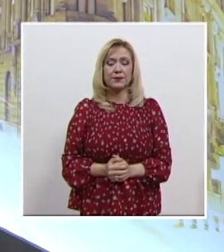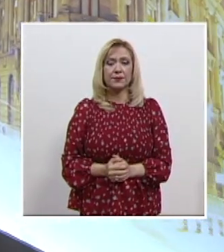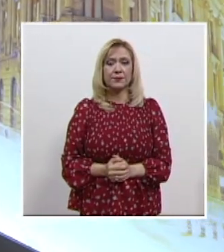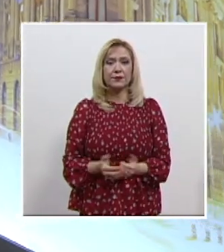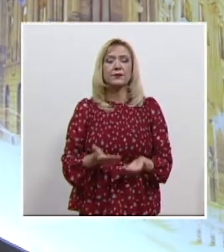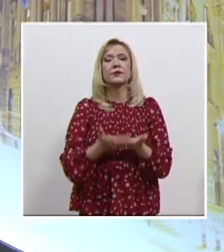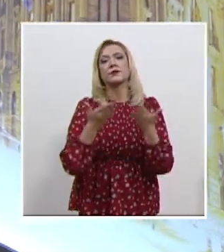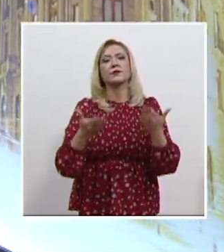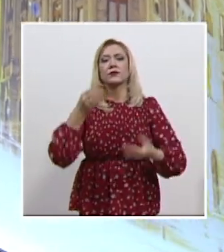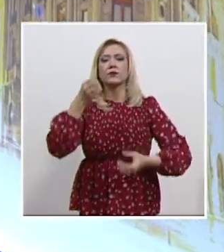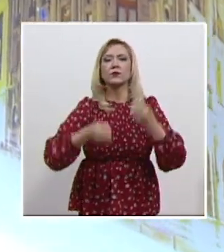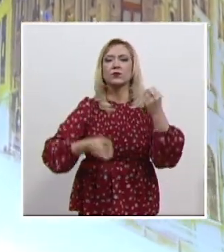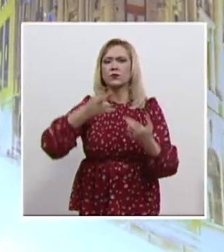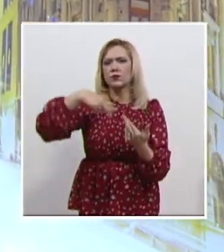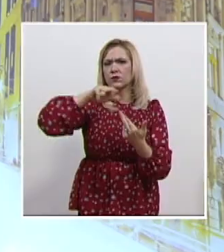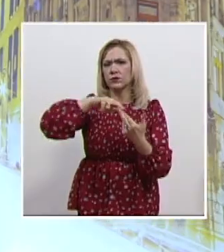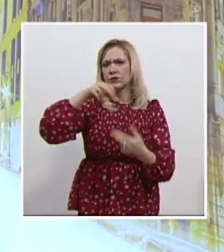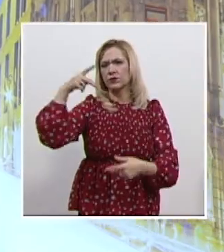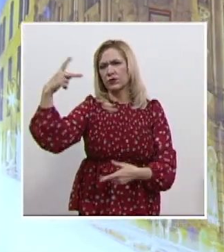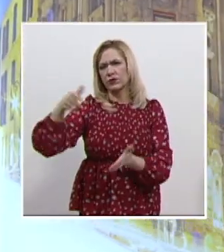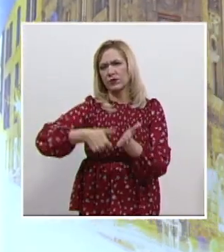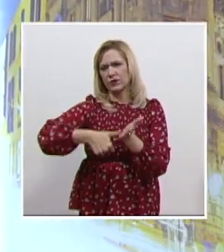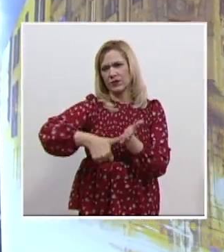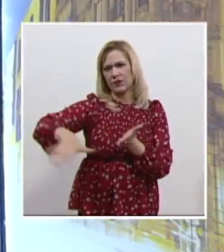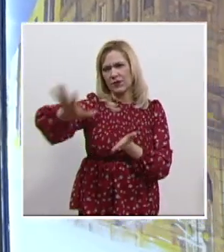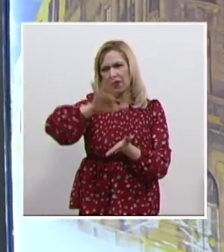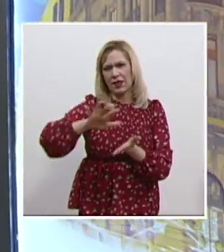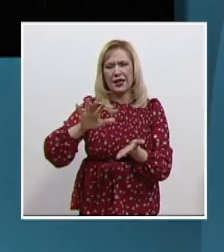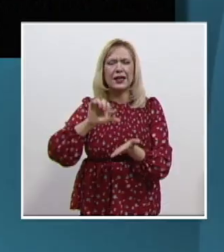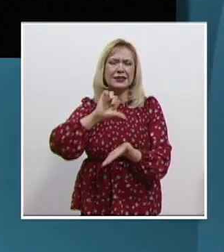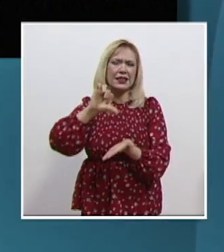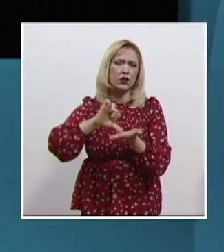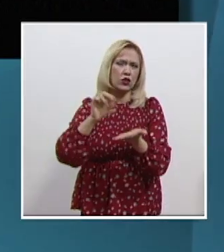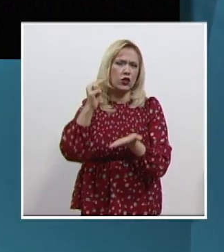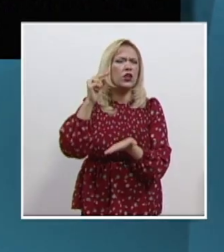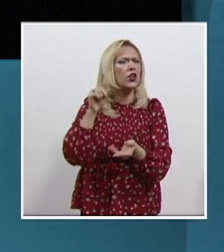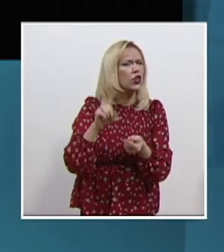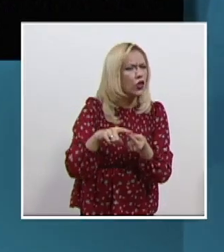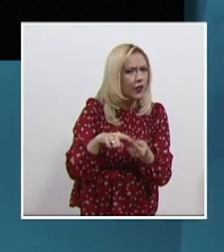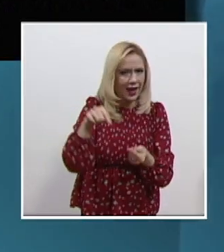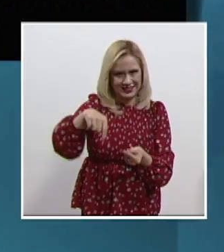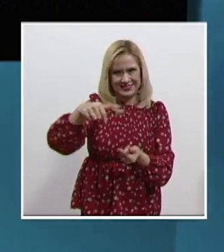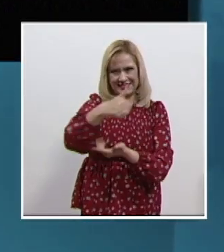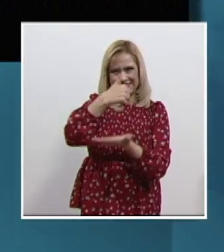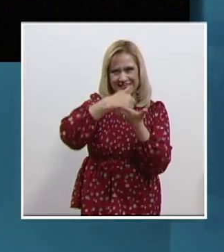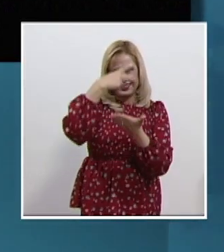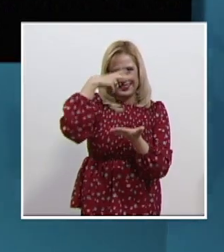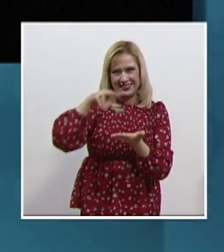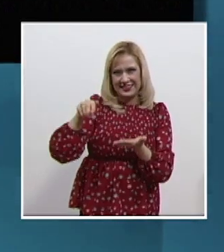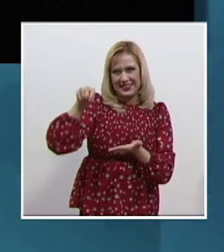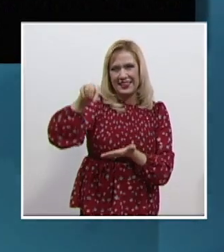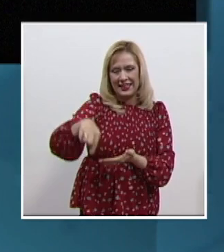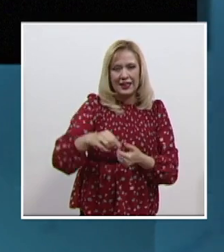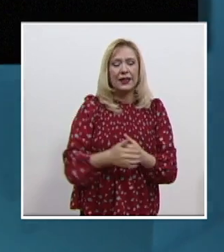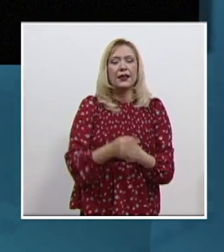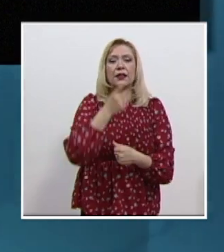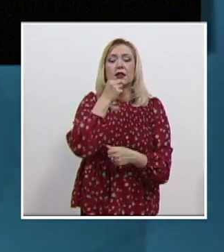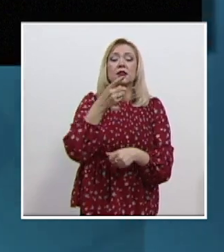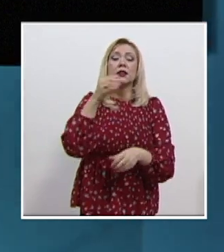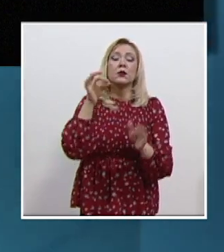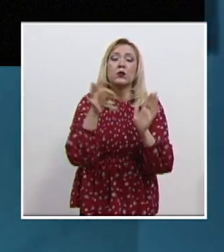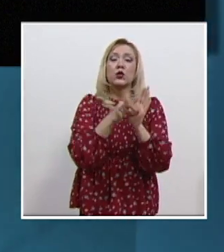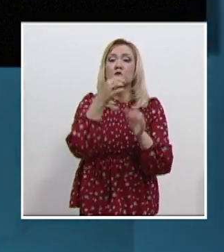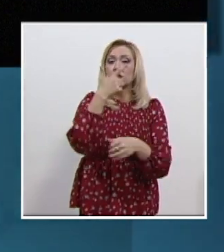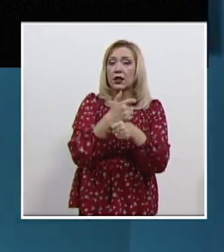Y el Pleno Regional en Materia Civil de la región Centro-Norte con residencia en la Ciudad de México determinó que la fracción séptima